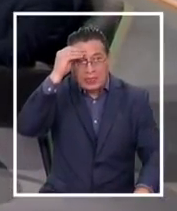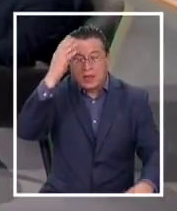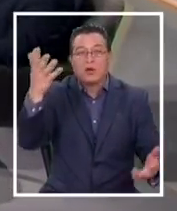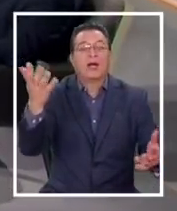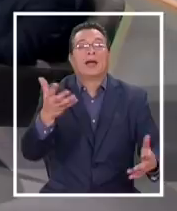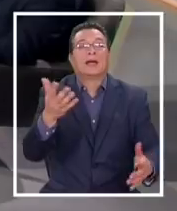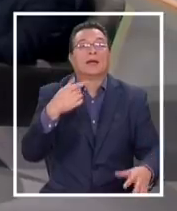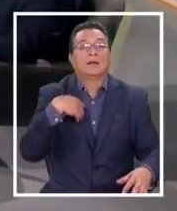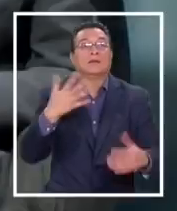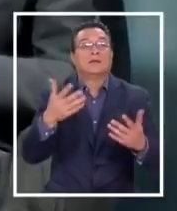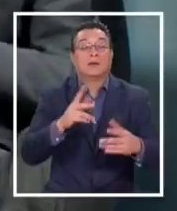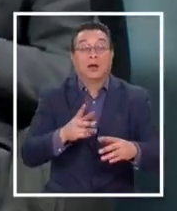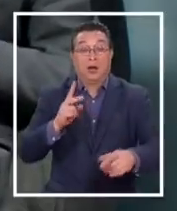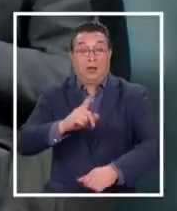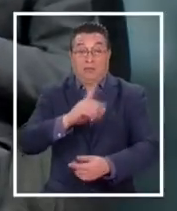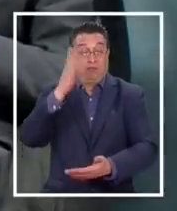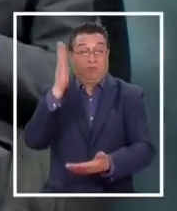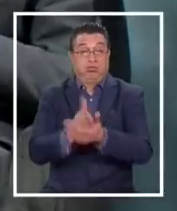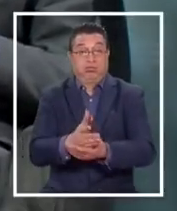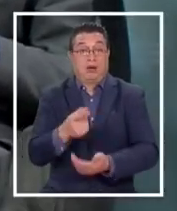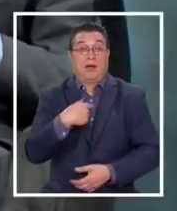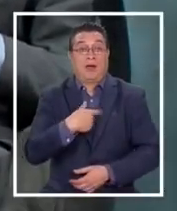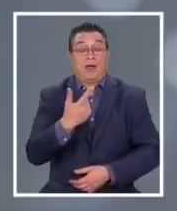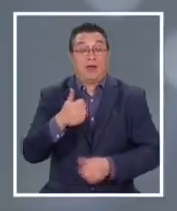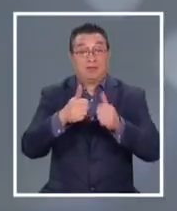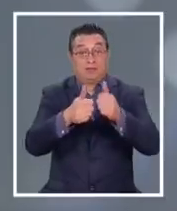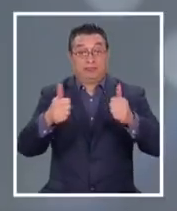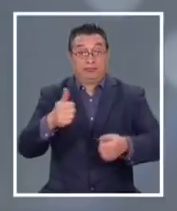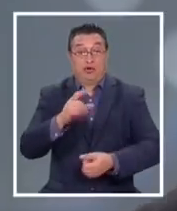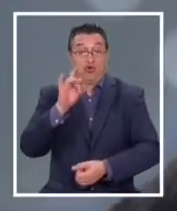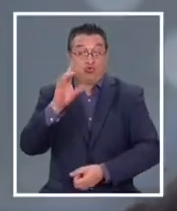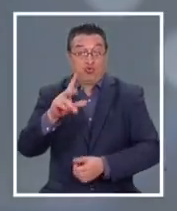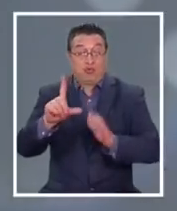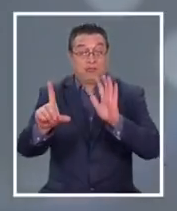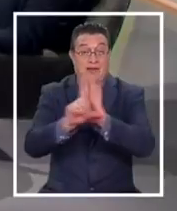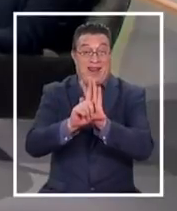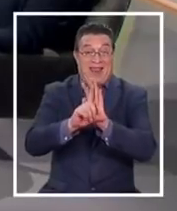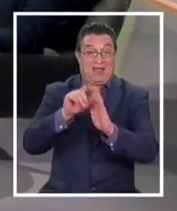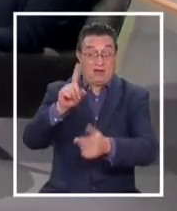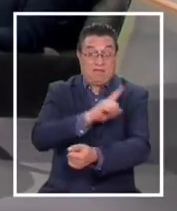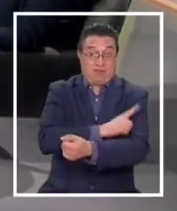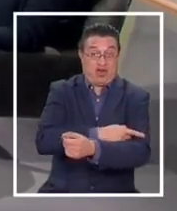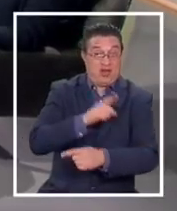Entendemos entonces que se terminó la facultad exclusiva del Ejecutivo. En materia de proyectos de ley,